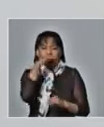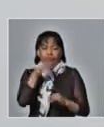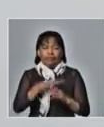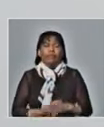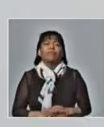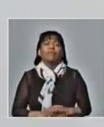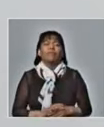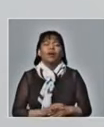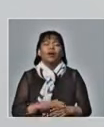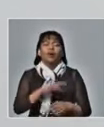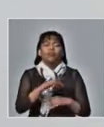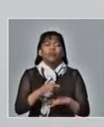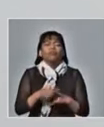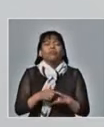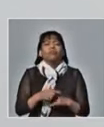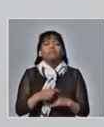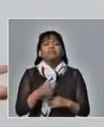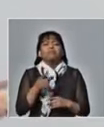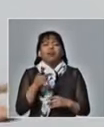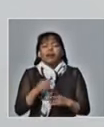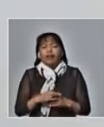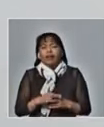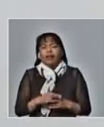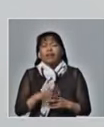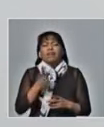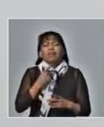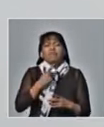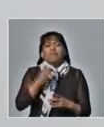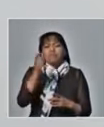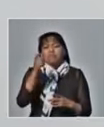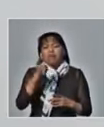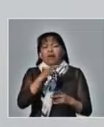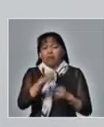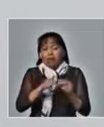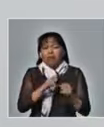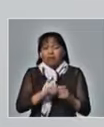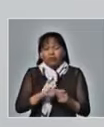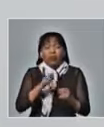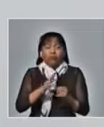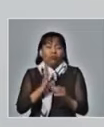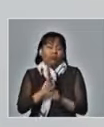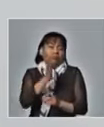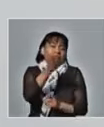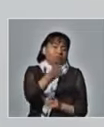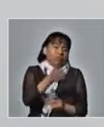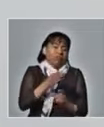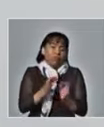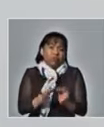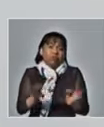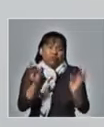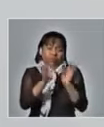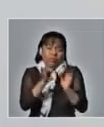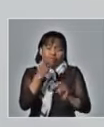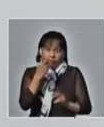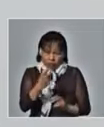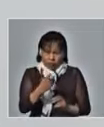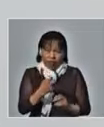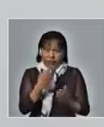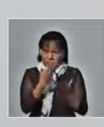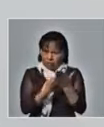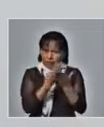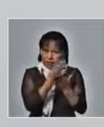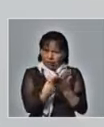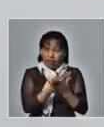es algo que debemos de cuidar porque es lo que vamos a heredarle a las futuras generaciones. Por ello, estoy haciendo el planteamiento de crear